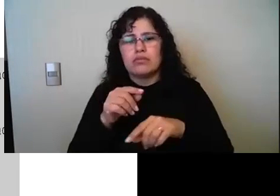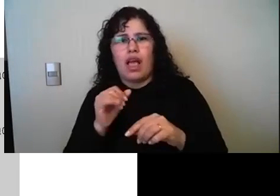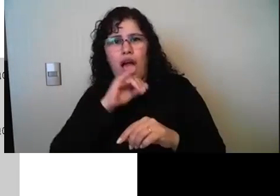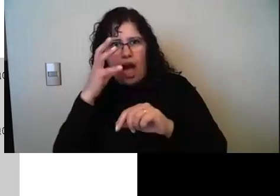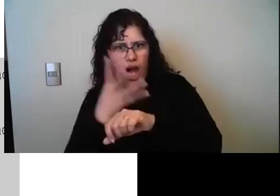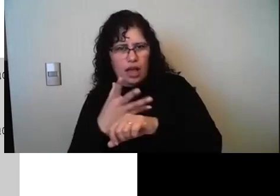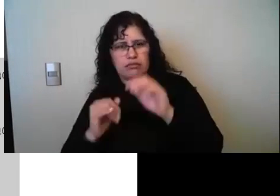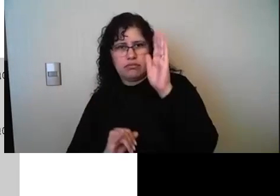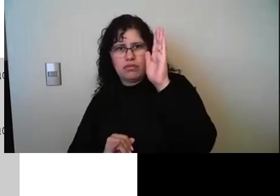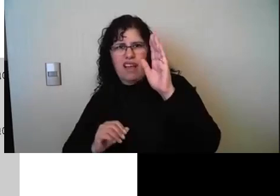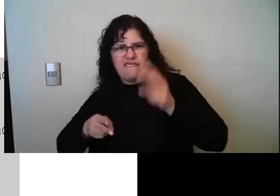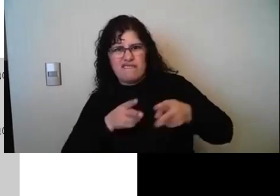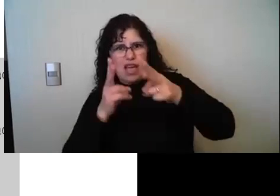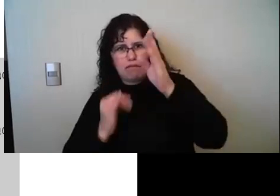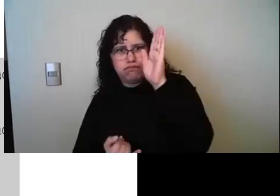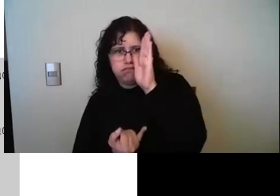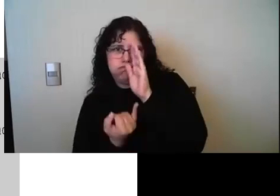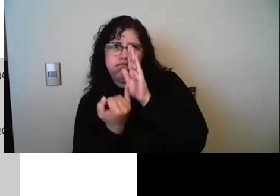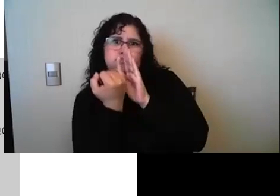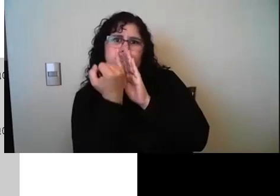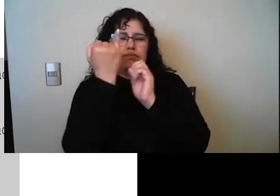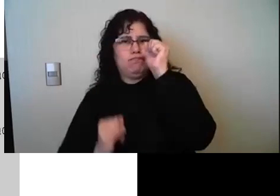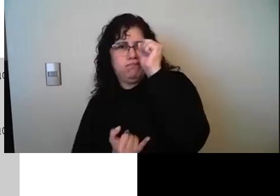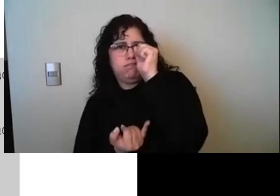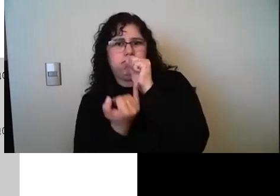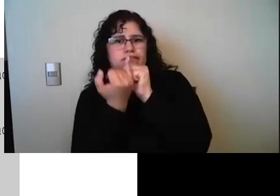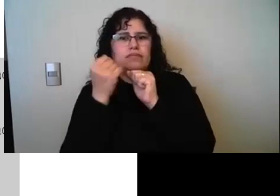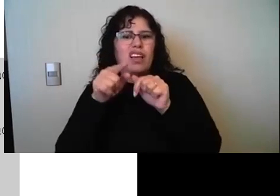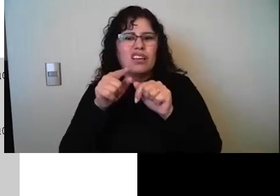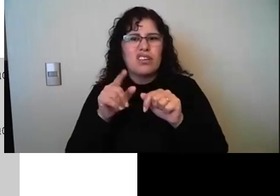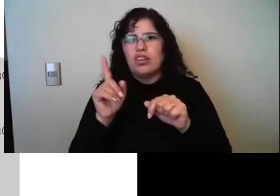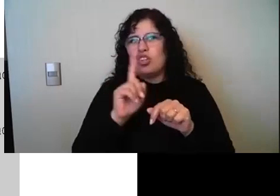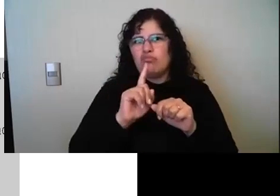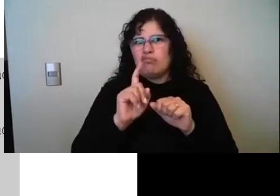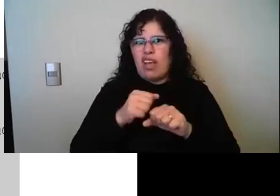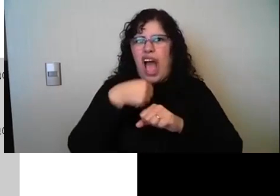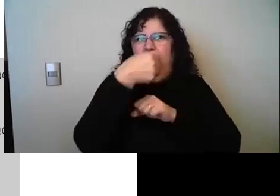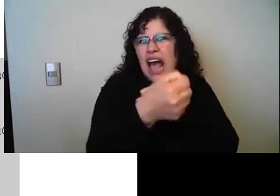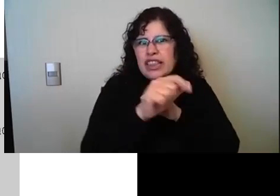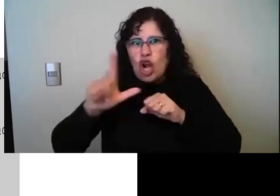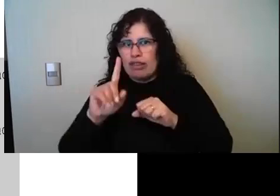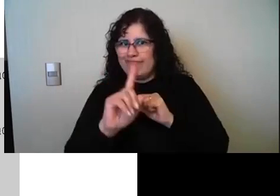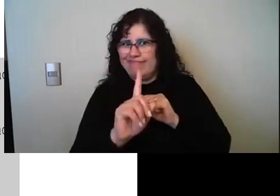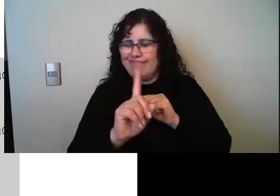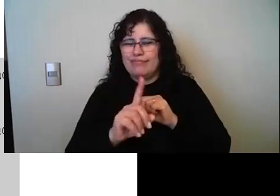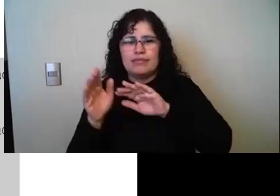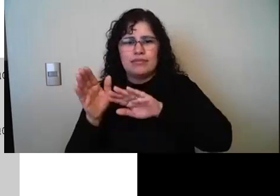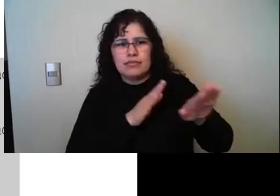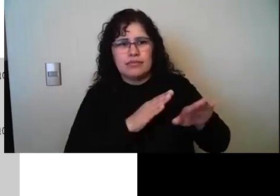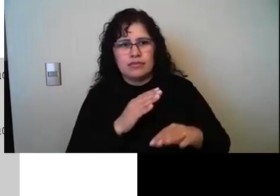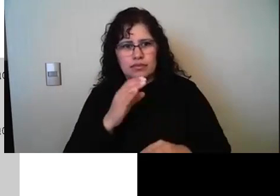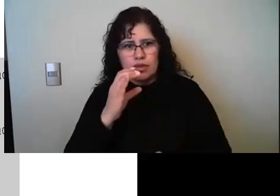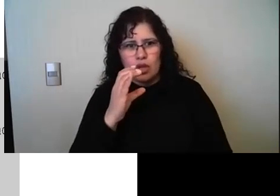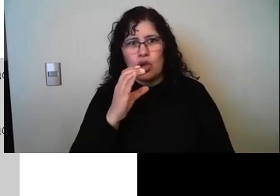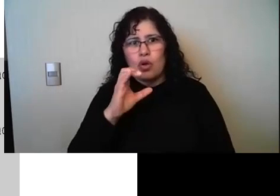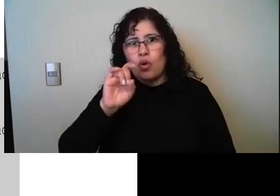ipsilateral, por tanto ya descartamos que es el sistema anterolateral. Está el fascículo cuneatus, núcleo